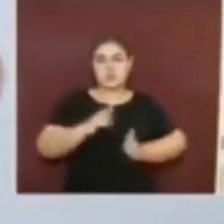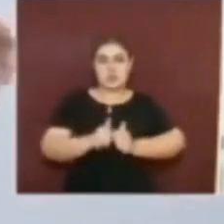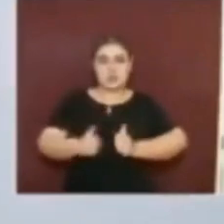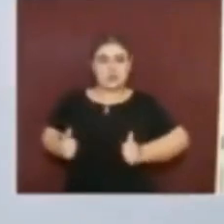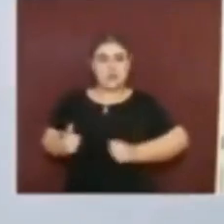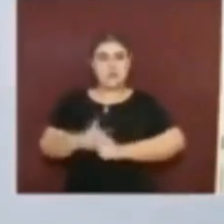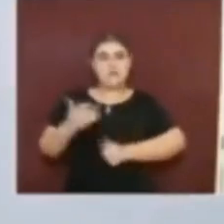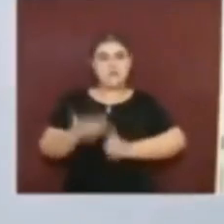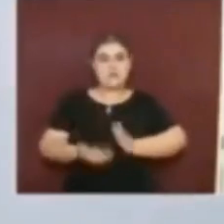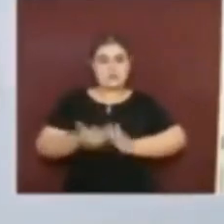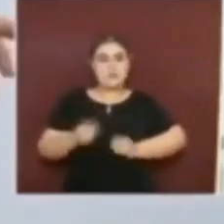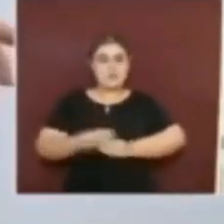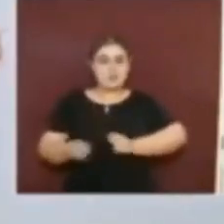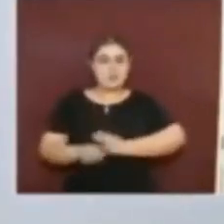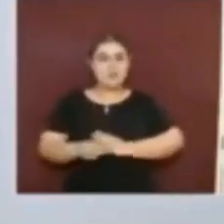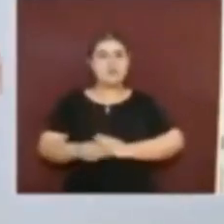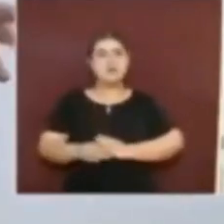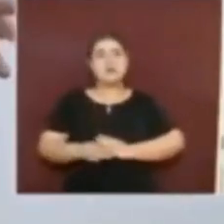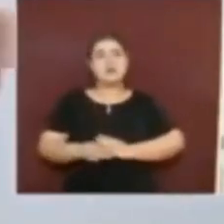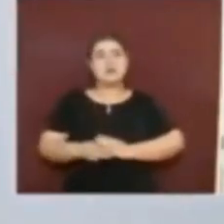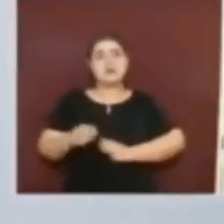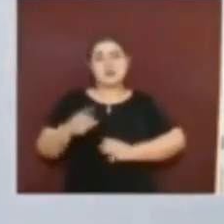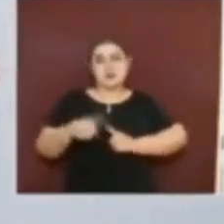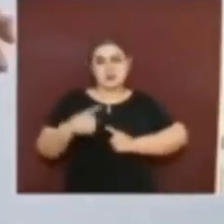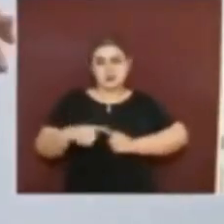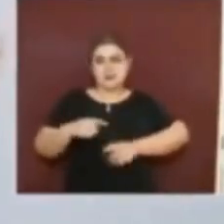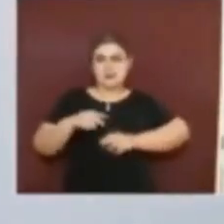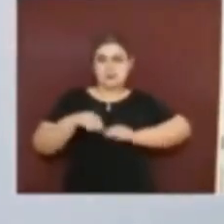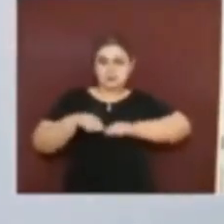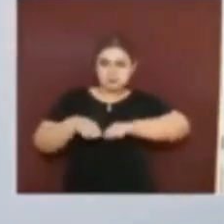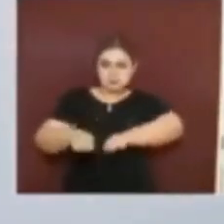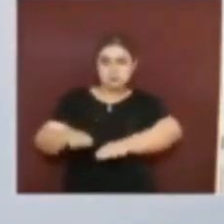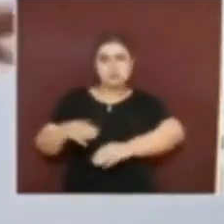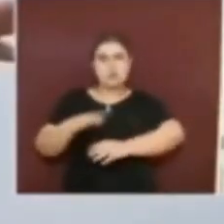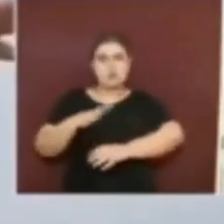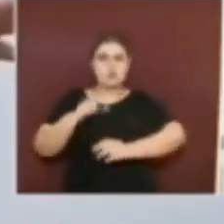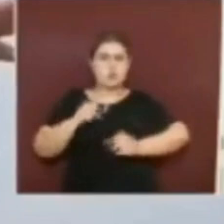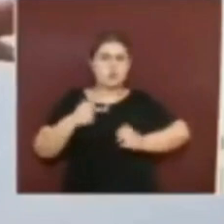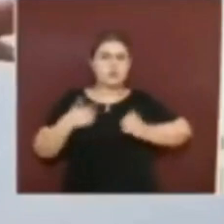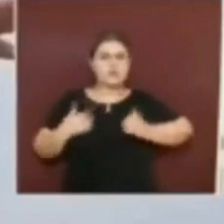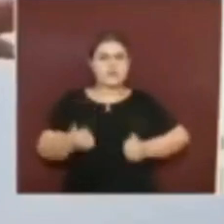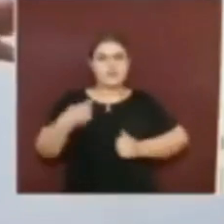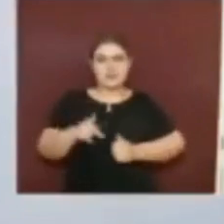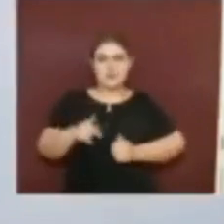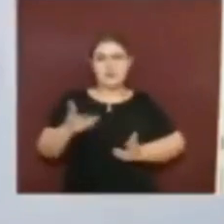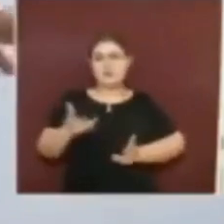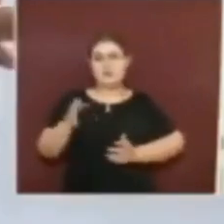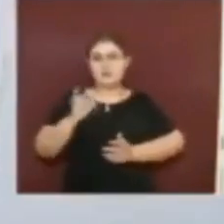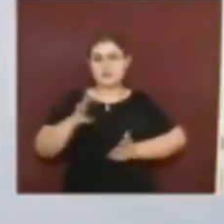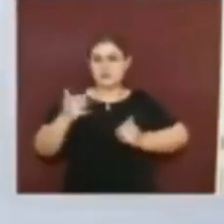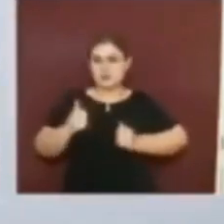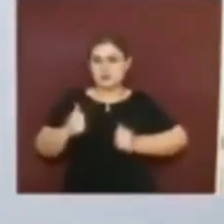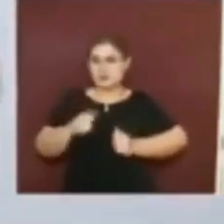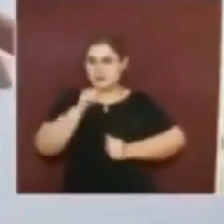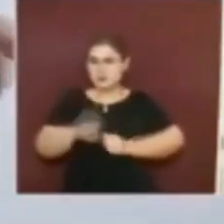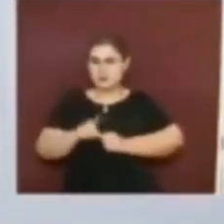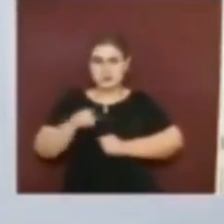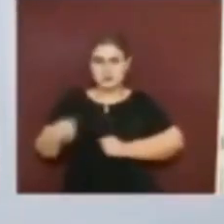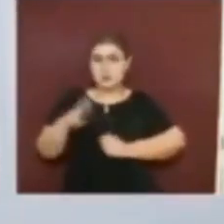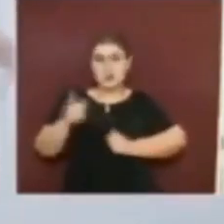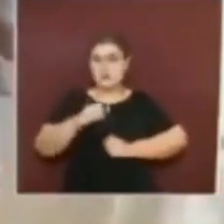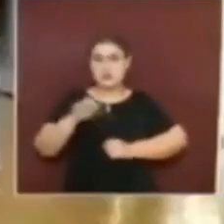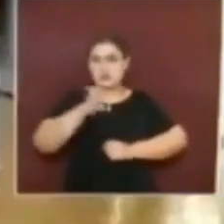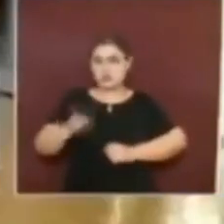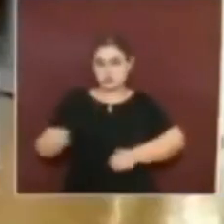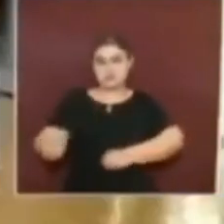materiales del fabricante, lo entendería. Pero si, es decir, si no hemos recibido el 100% de proveeduría, lo